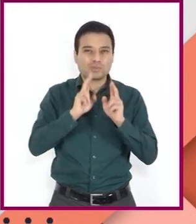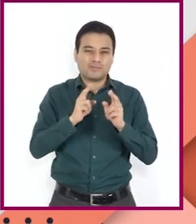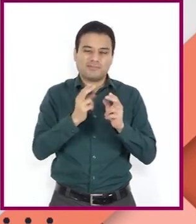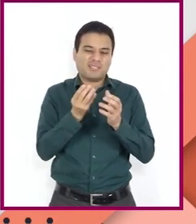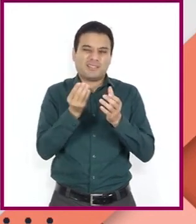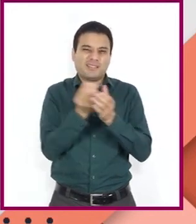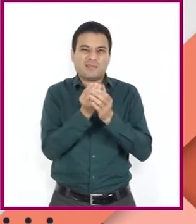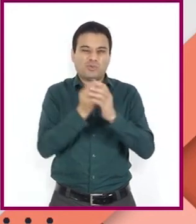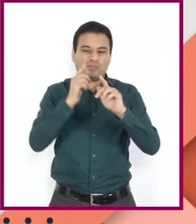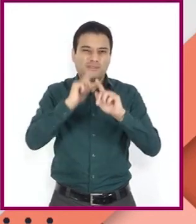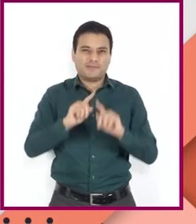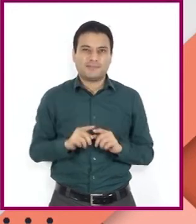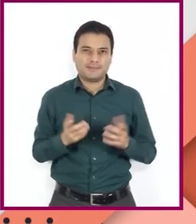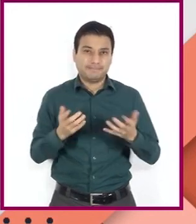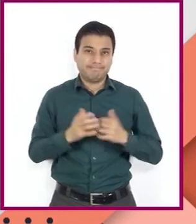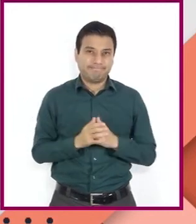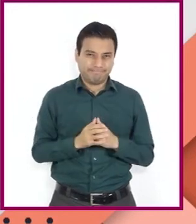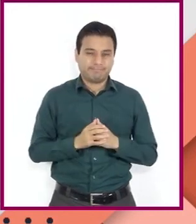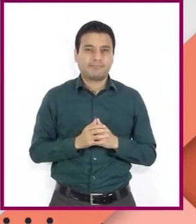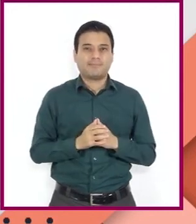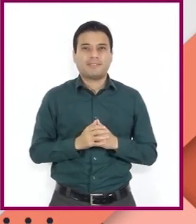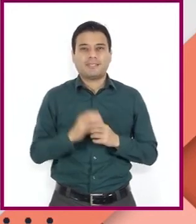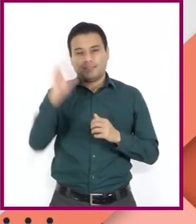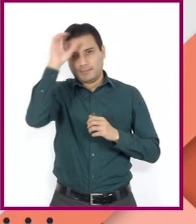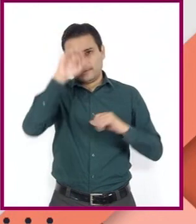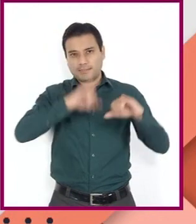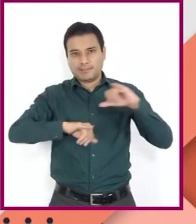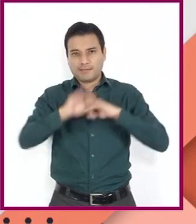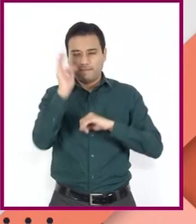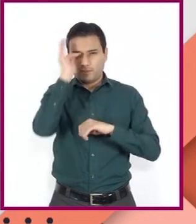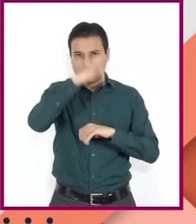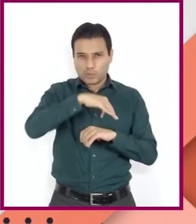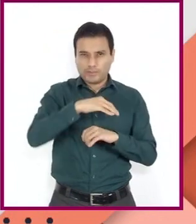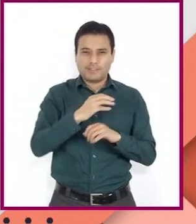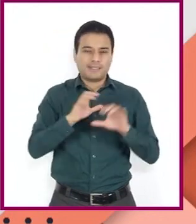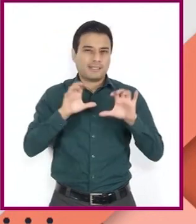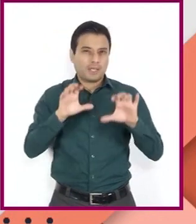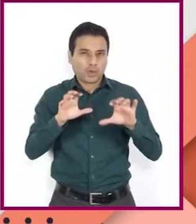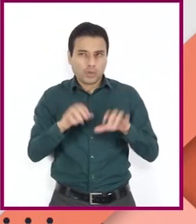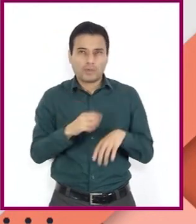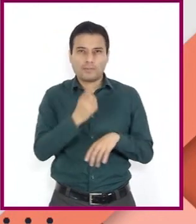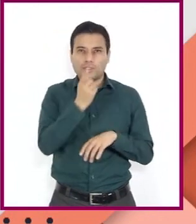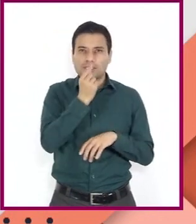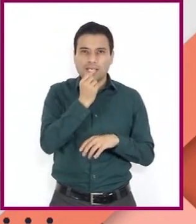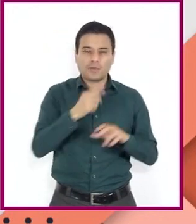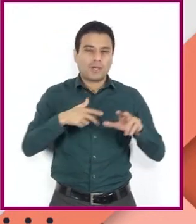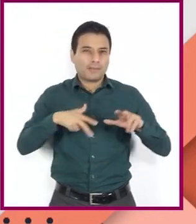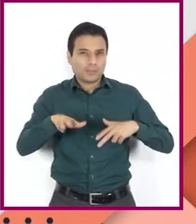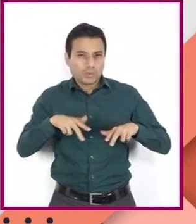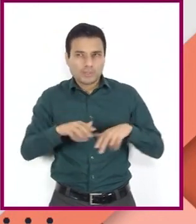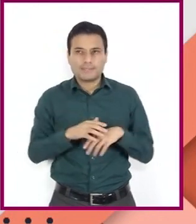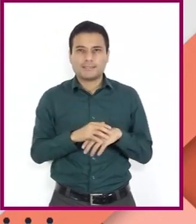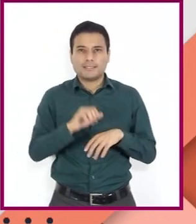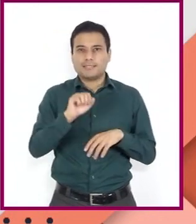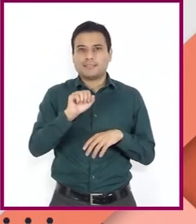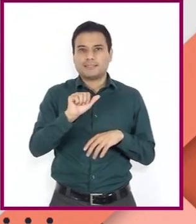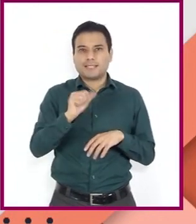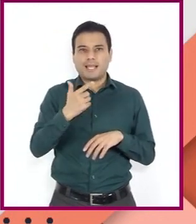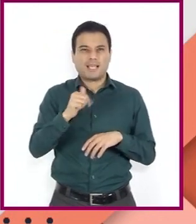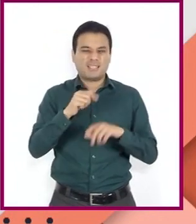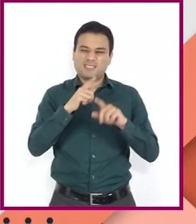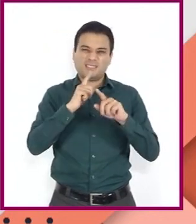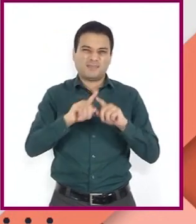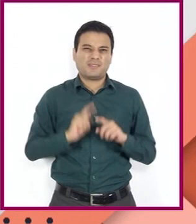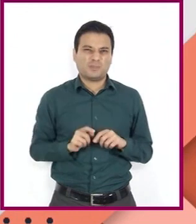subgéneros narrativos: ciencia ficción, terror, policíaco, aventuras, sagas u otros en